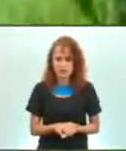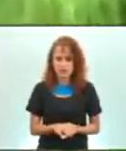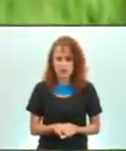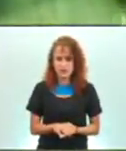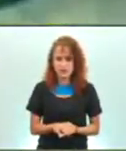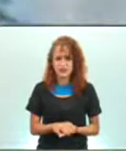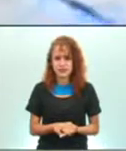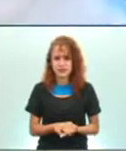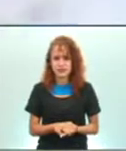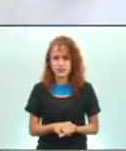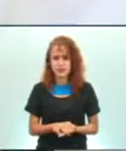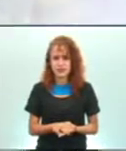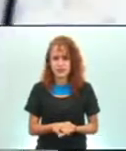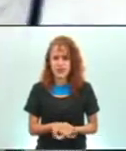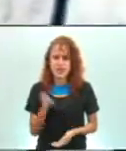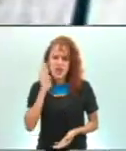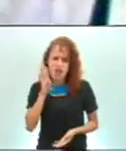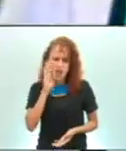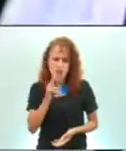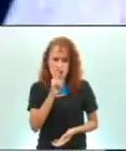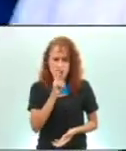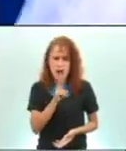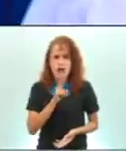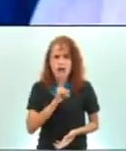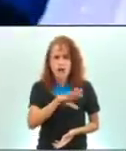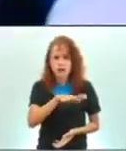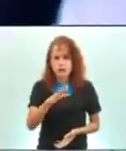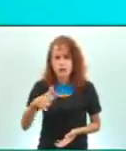algas, la contaminación,